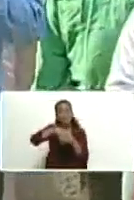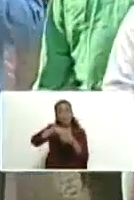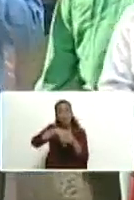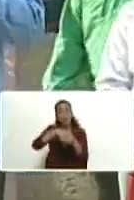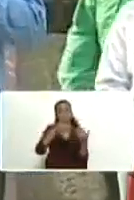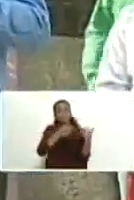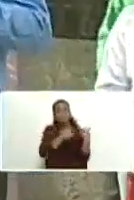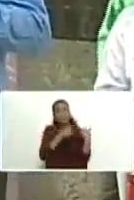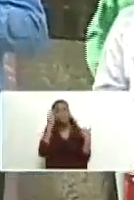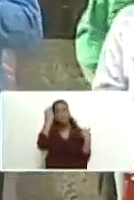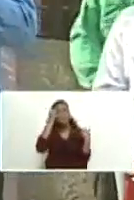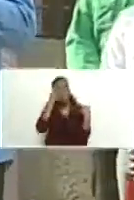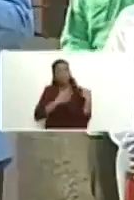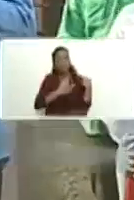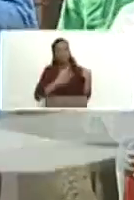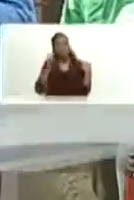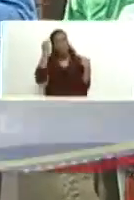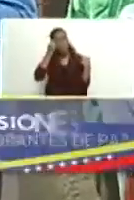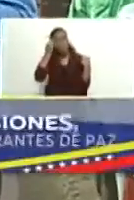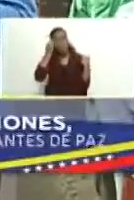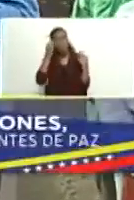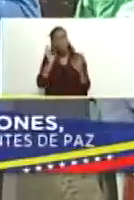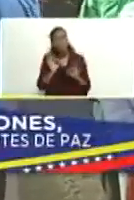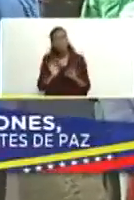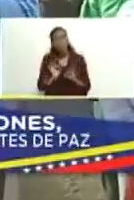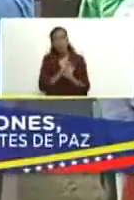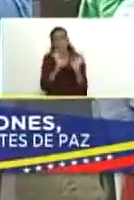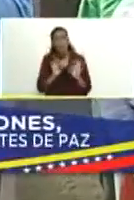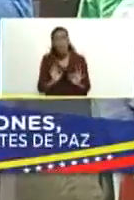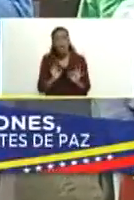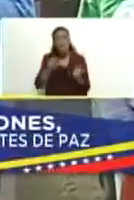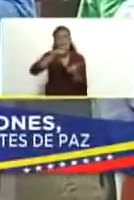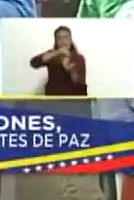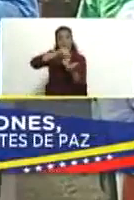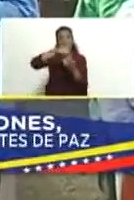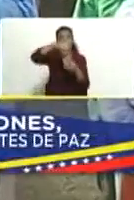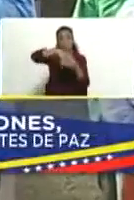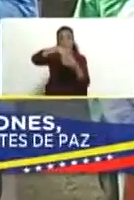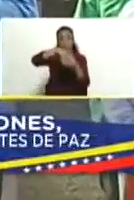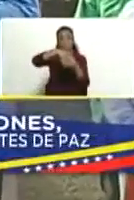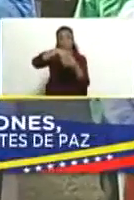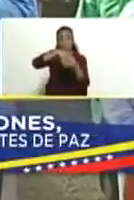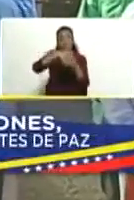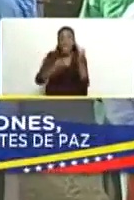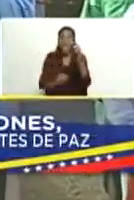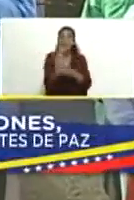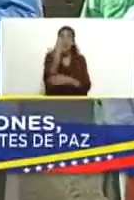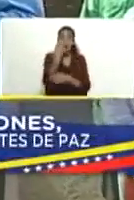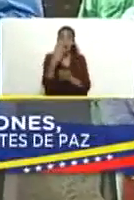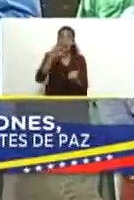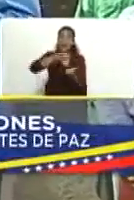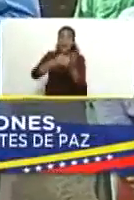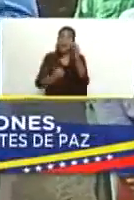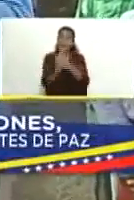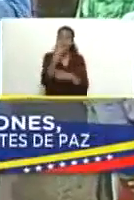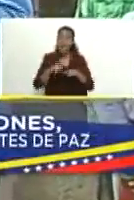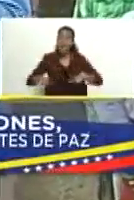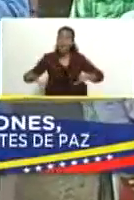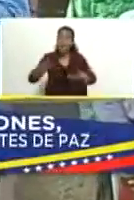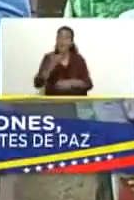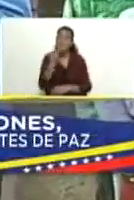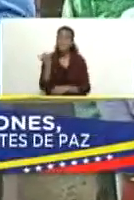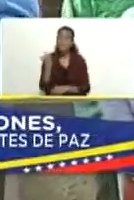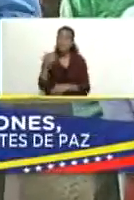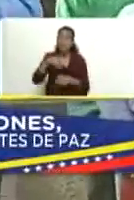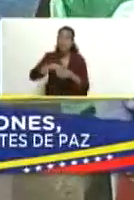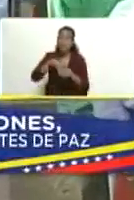pero siempre he pensado que los centros electorales, hay que crear nuevos centros electorales. Correcto, sí. Y que los